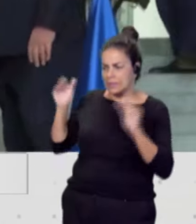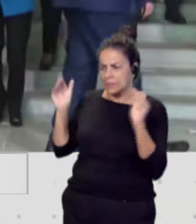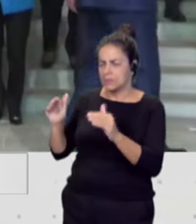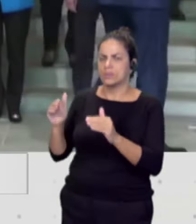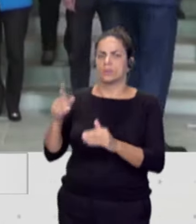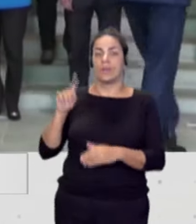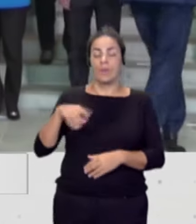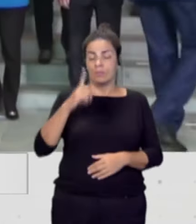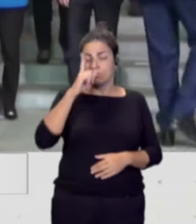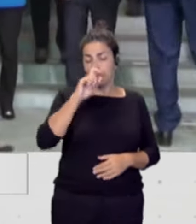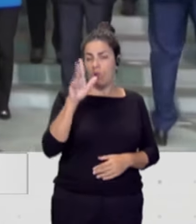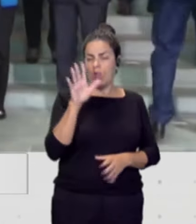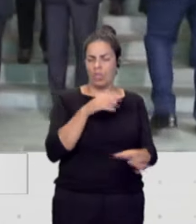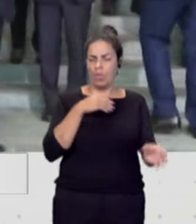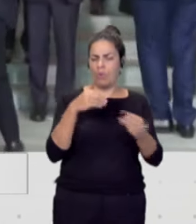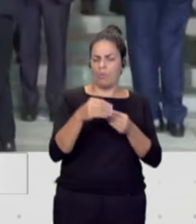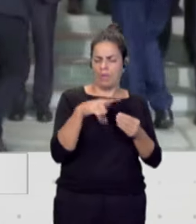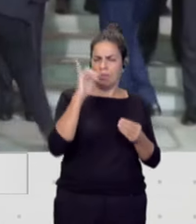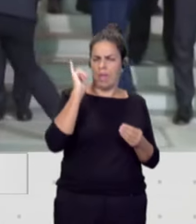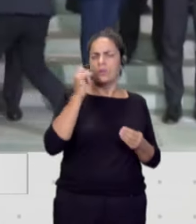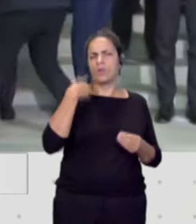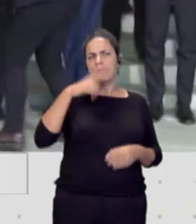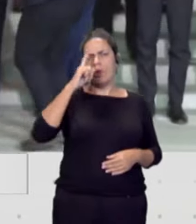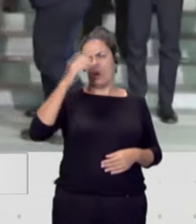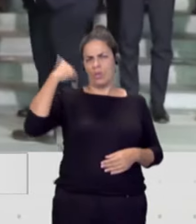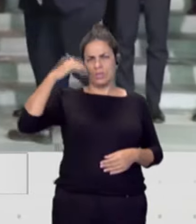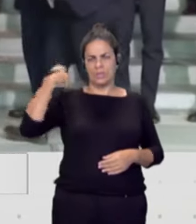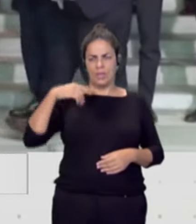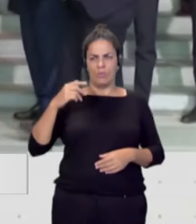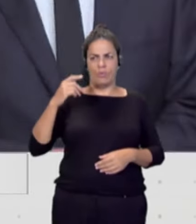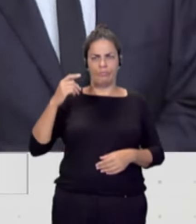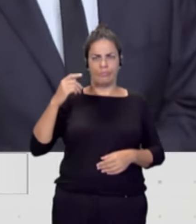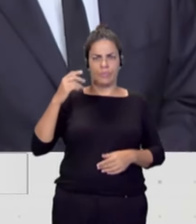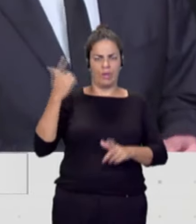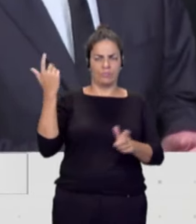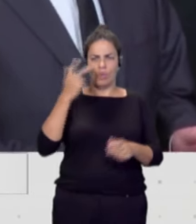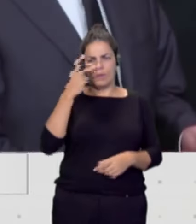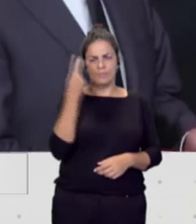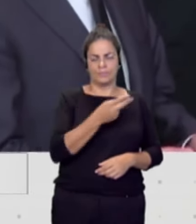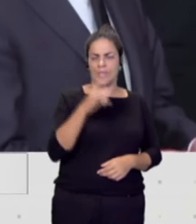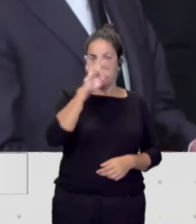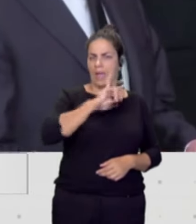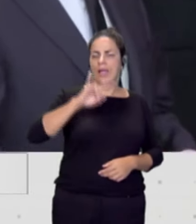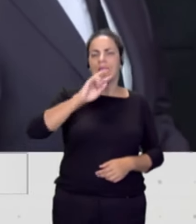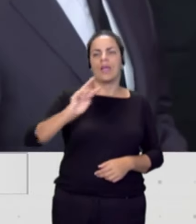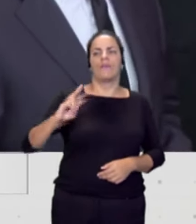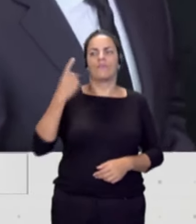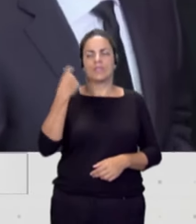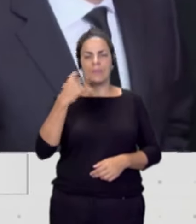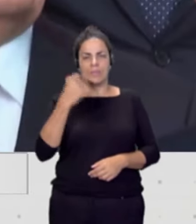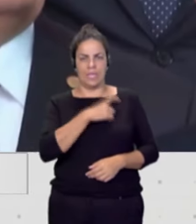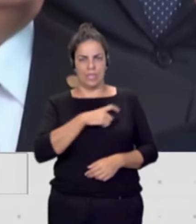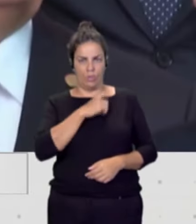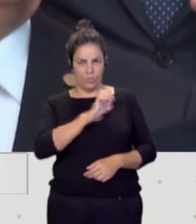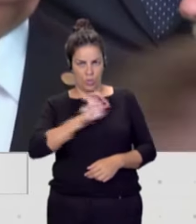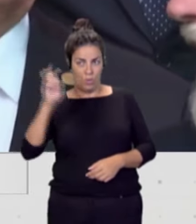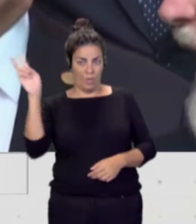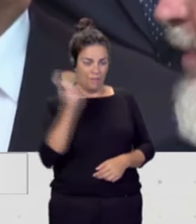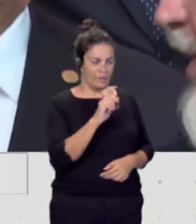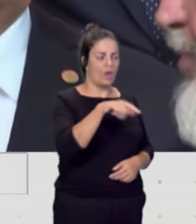documento, que en esa visita que yo contaba hace algún tiempo, que vino a Canarias el vicepresidente de la Comisión Europea, que firmó ese documento con